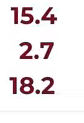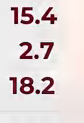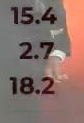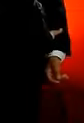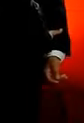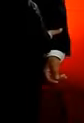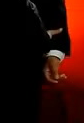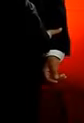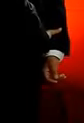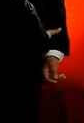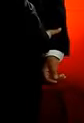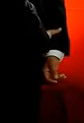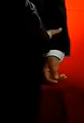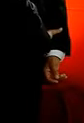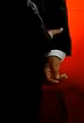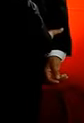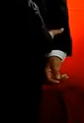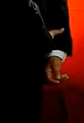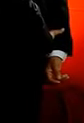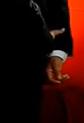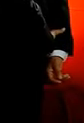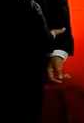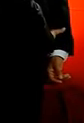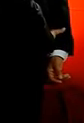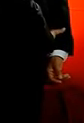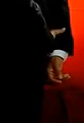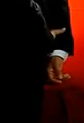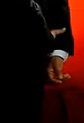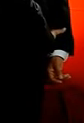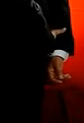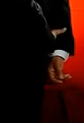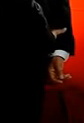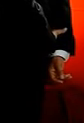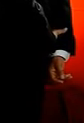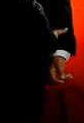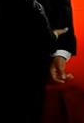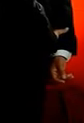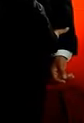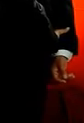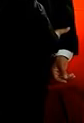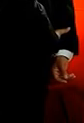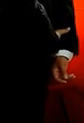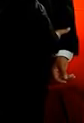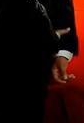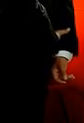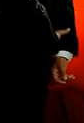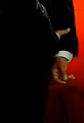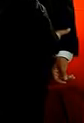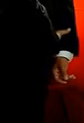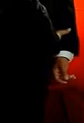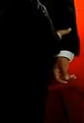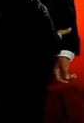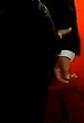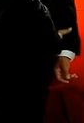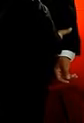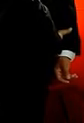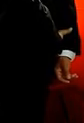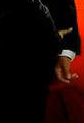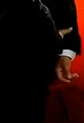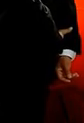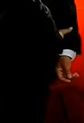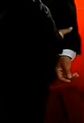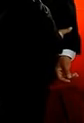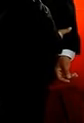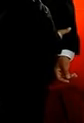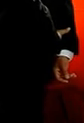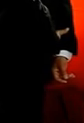pesos. Avanzamos la otra lámina. Muchas gracias. Lo que está en proceso, quiero explicarlo. El Censo